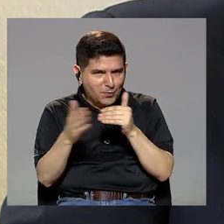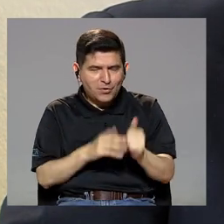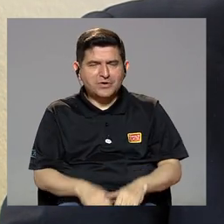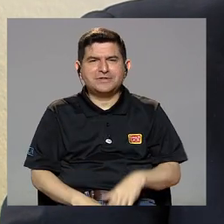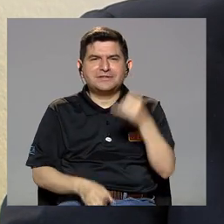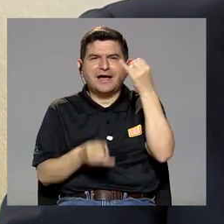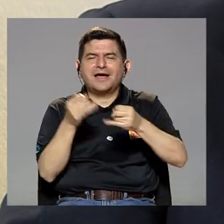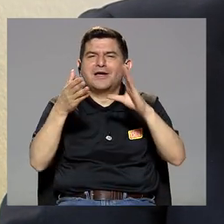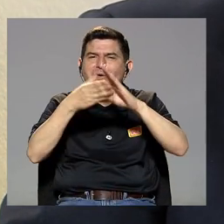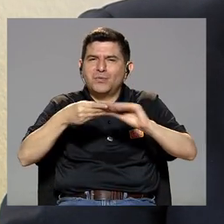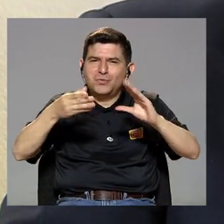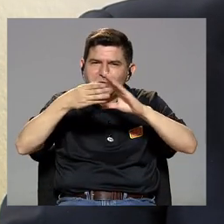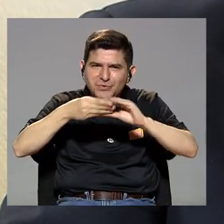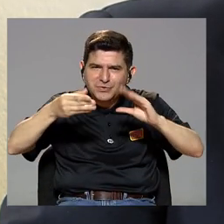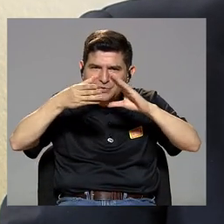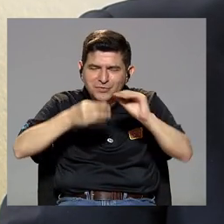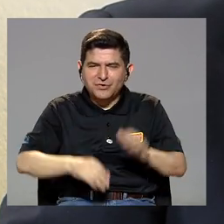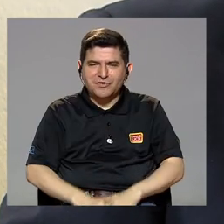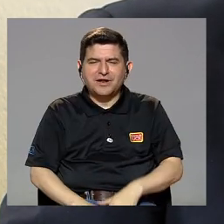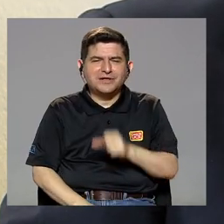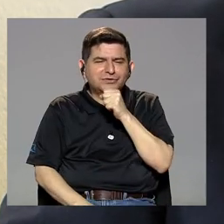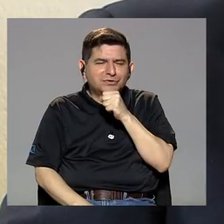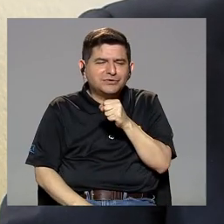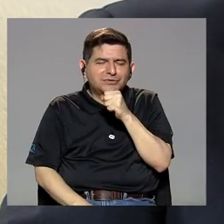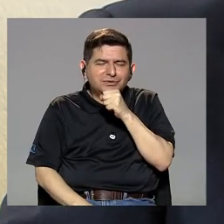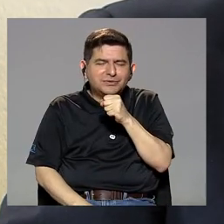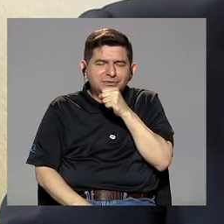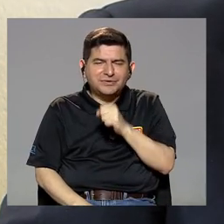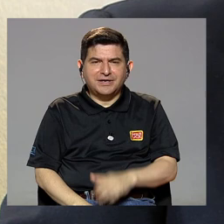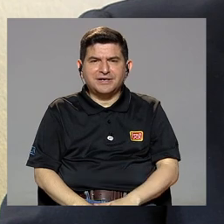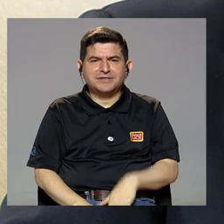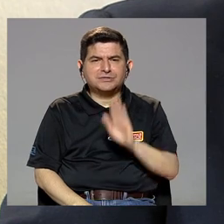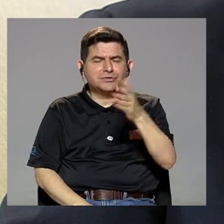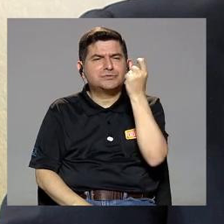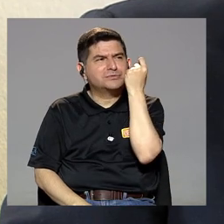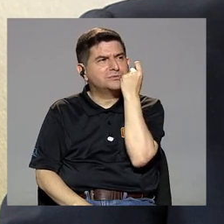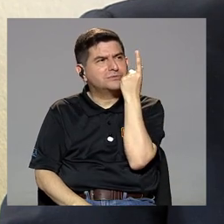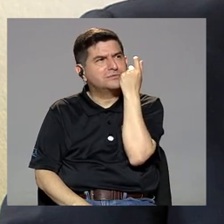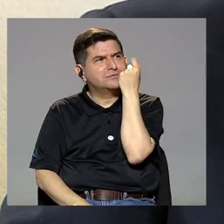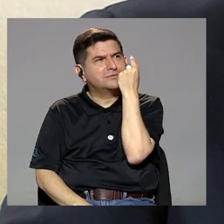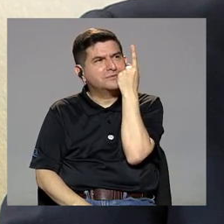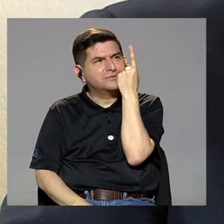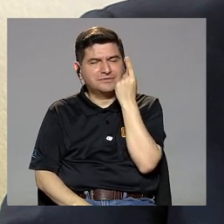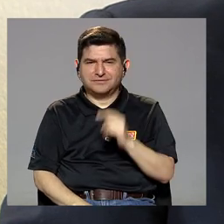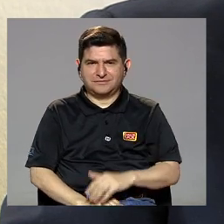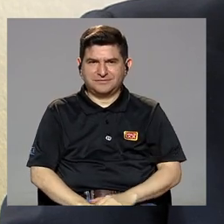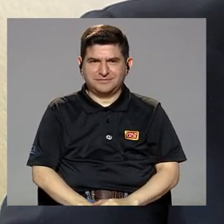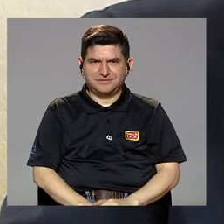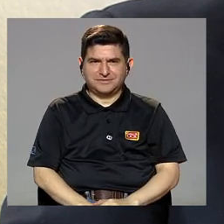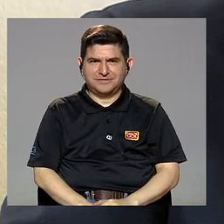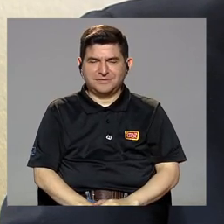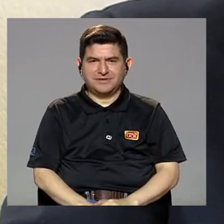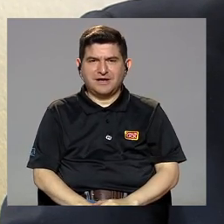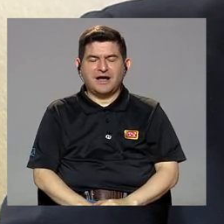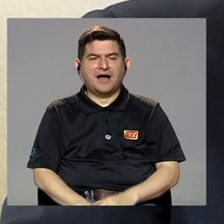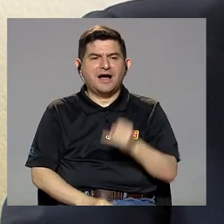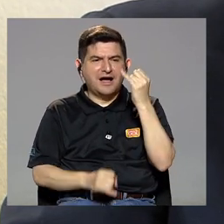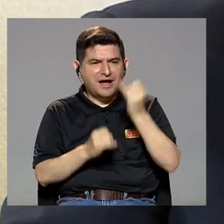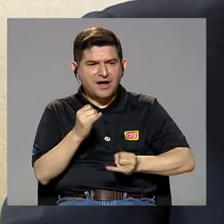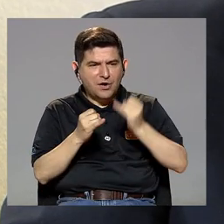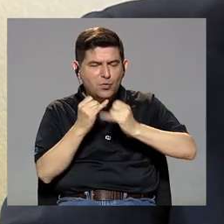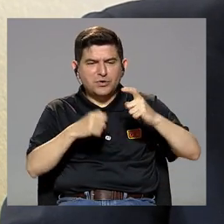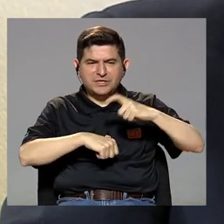relatos sobre la vejez da una interpretación de cómo se vive en los últimos